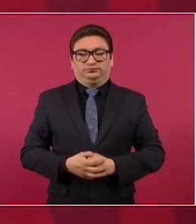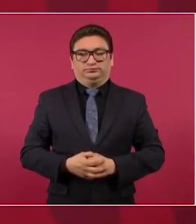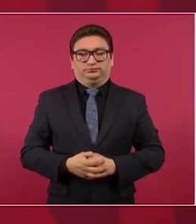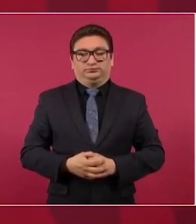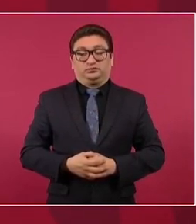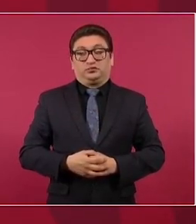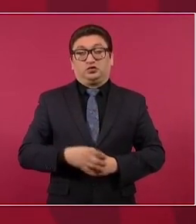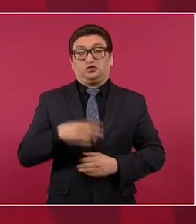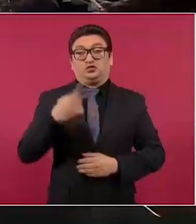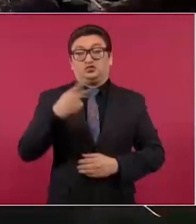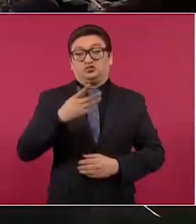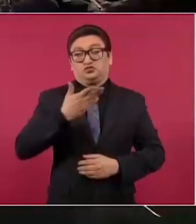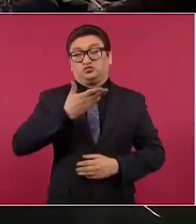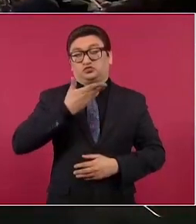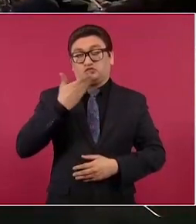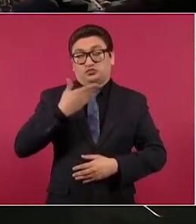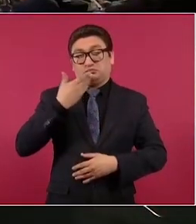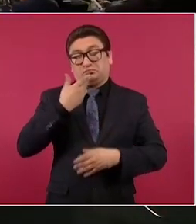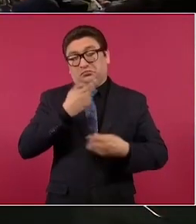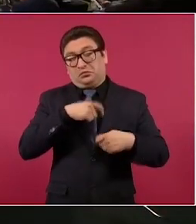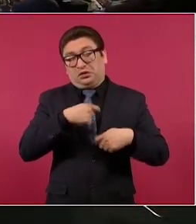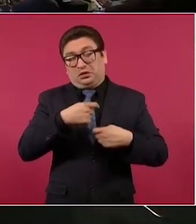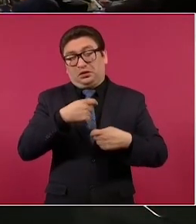conservadores y corruptos.